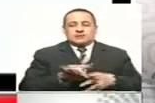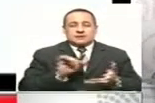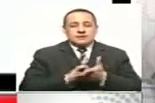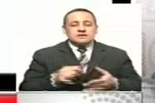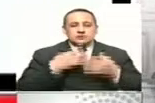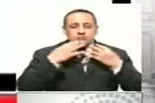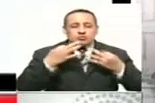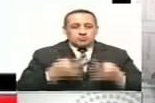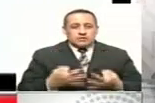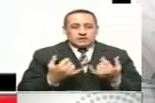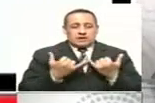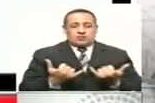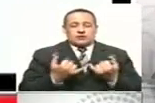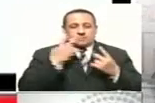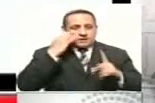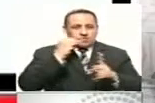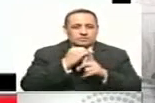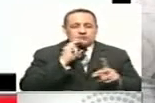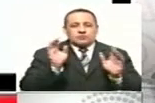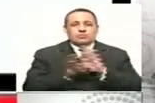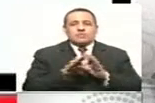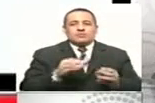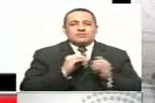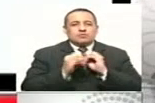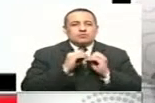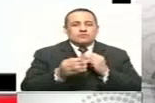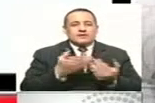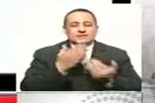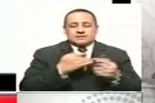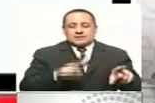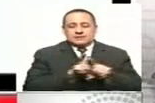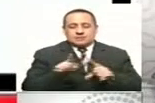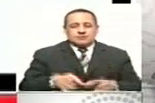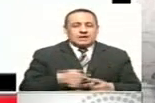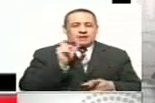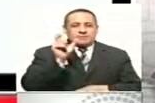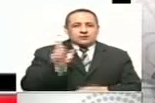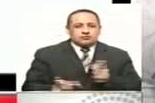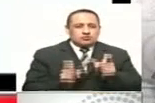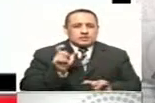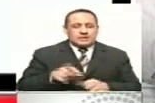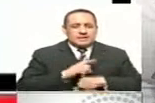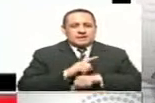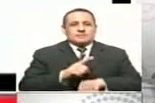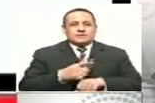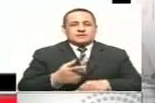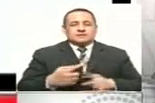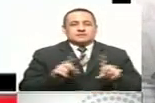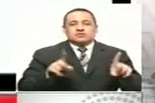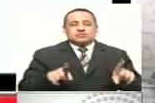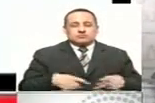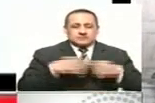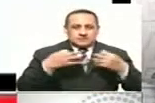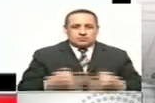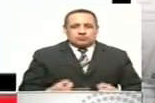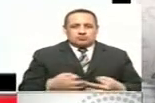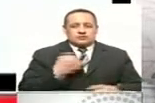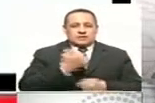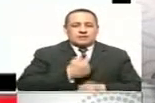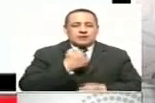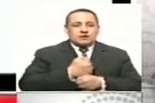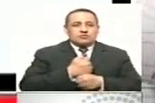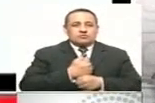cumple también ese objetivo de facilitar los trámites al ciudadano de manera rápida, oportuna, digamos,